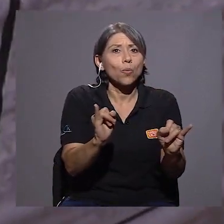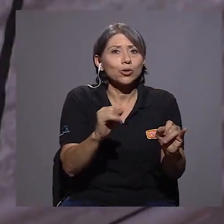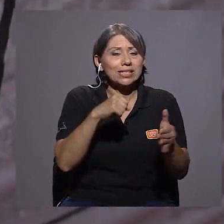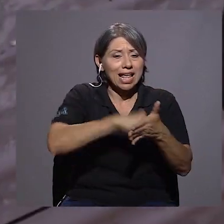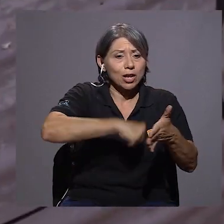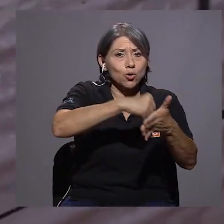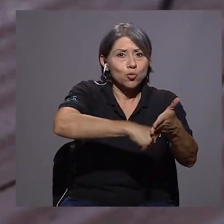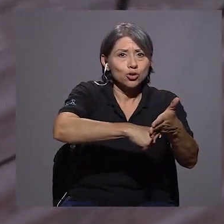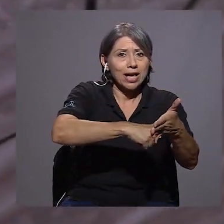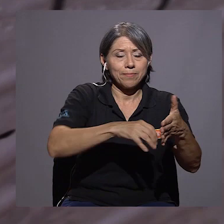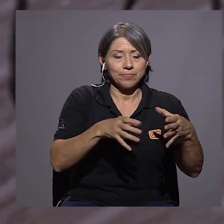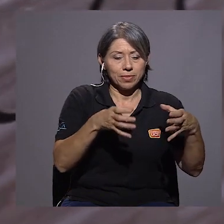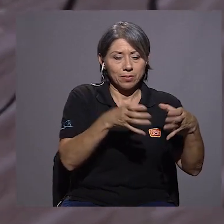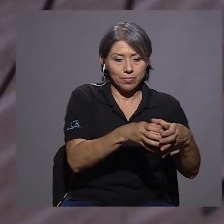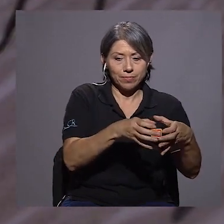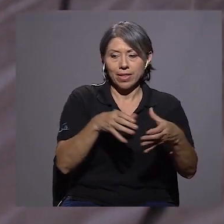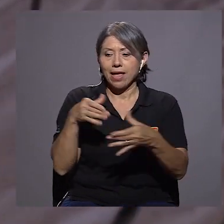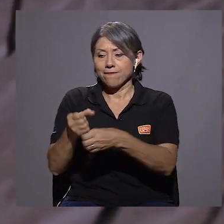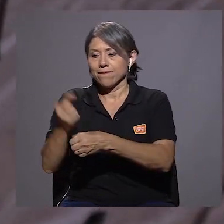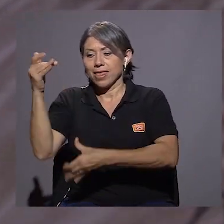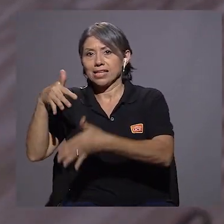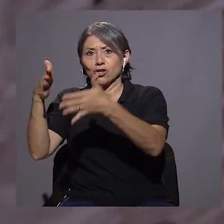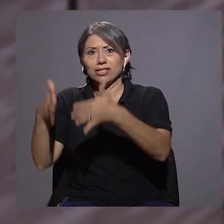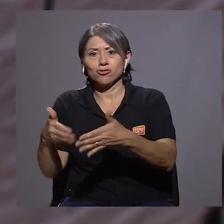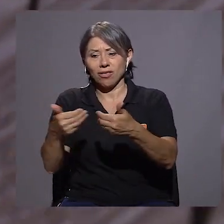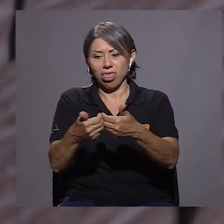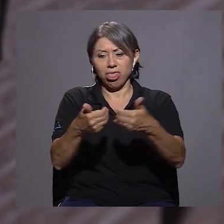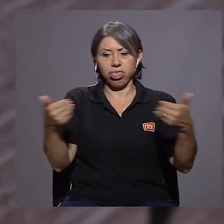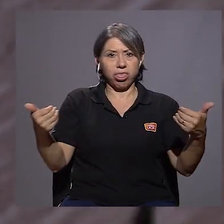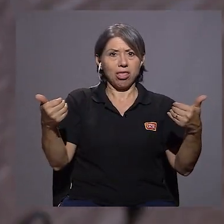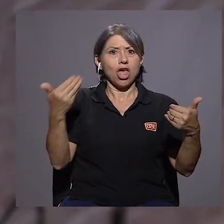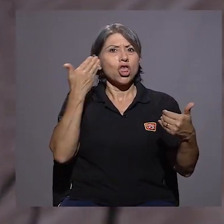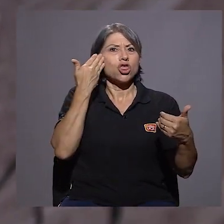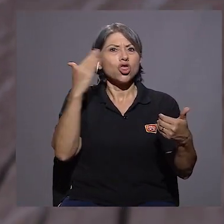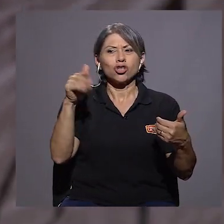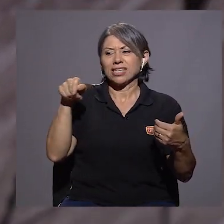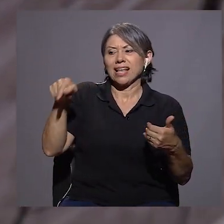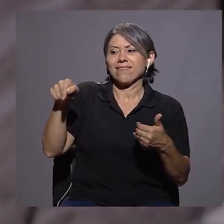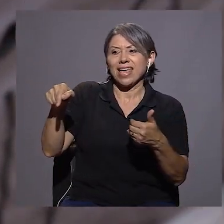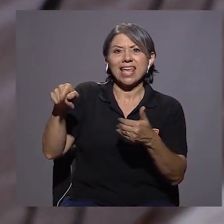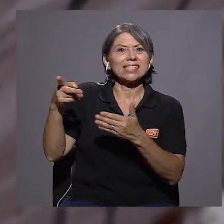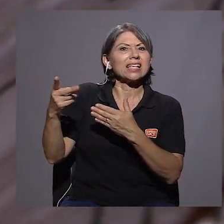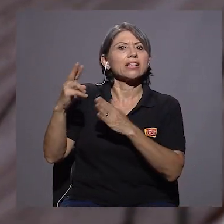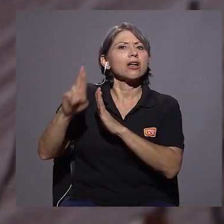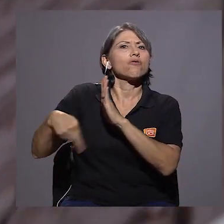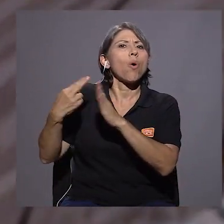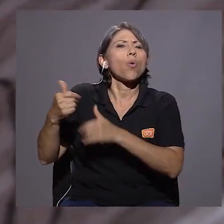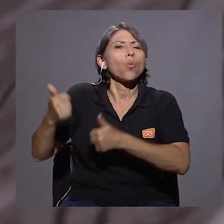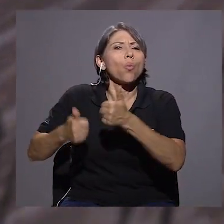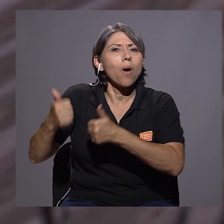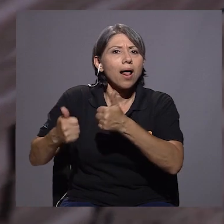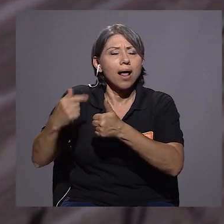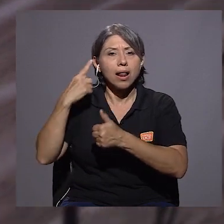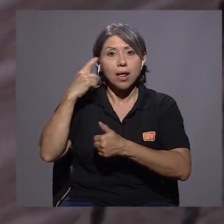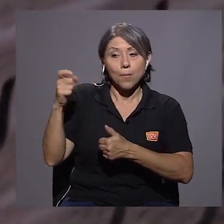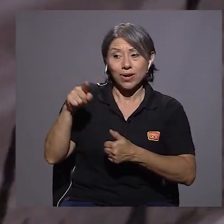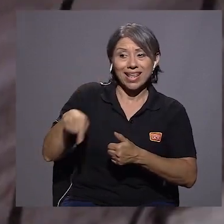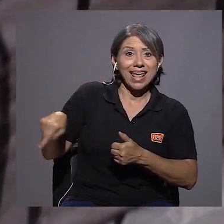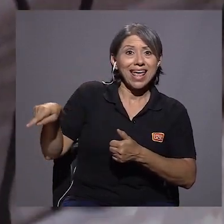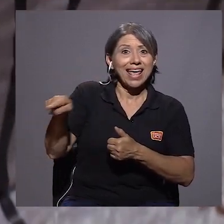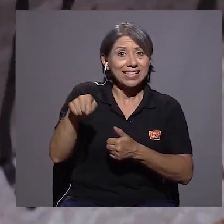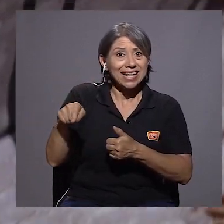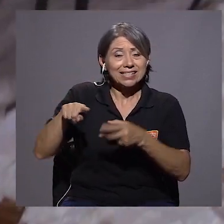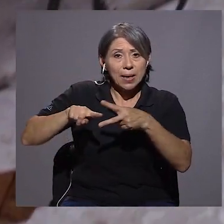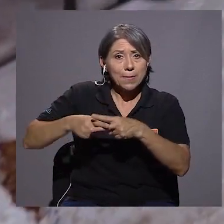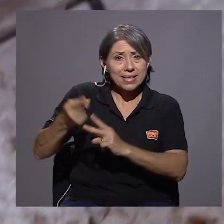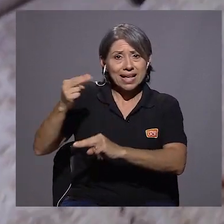estudiantiles autónomos en lucha y las federaciones estudiantiles, se desconoce el papel mantenido por estas últimas, las cuales